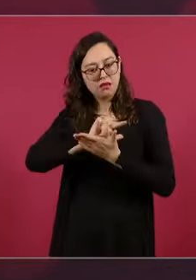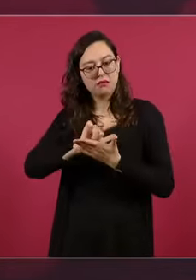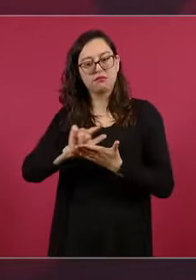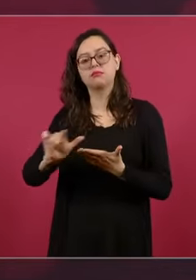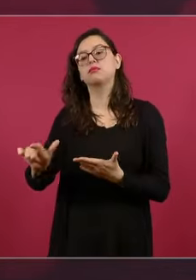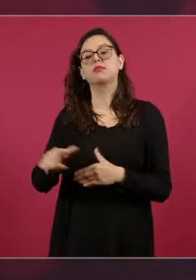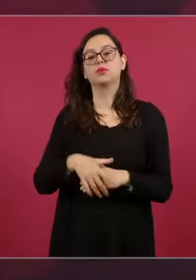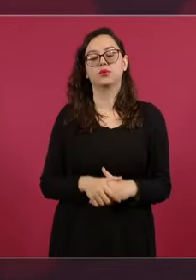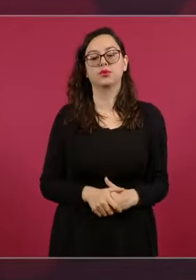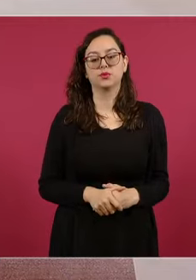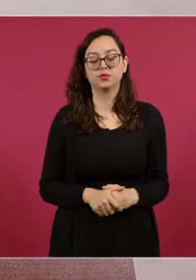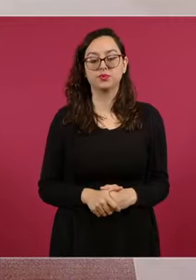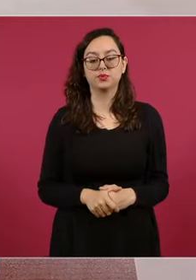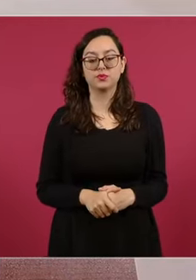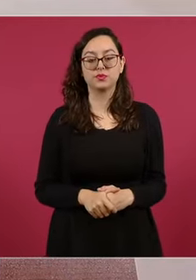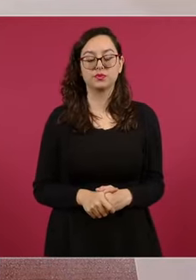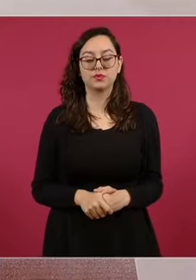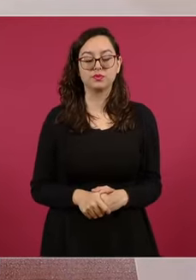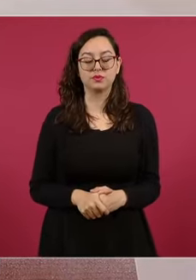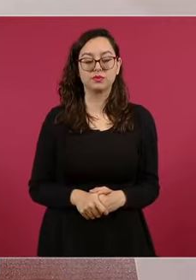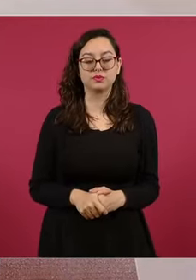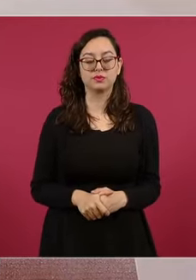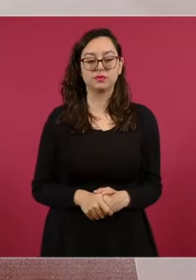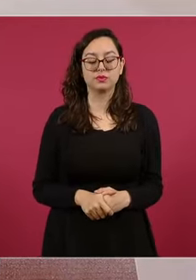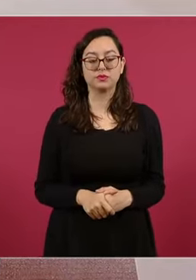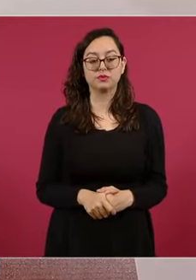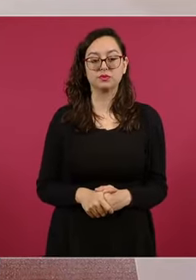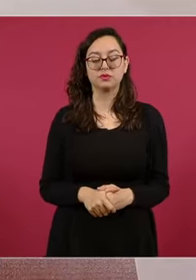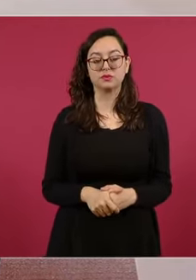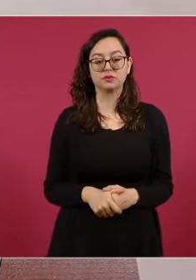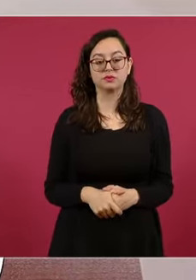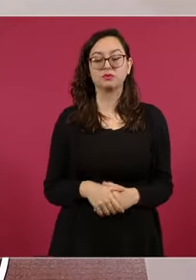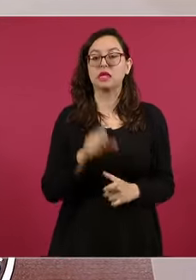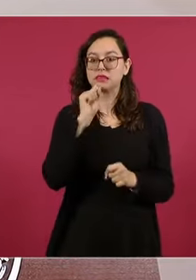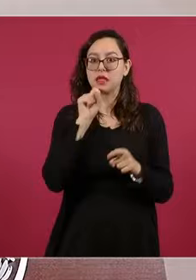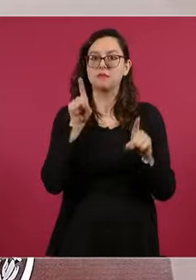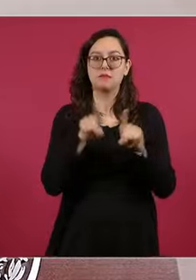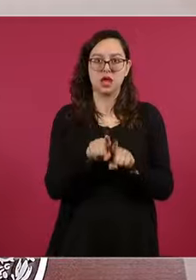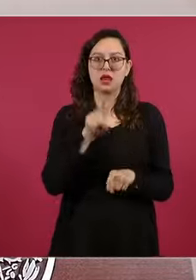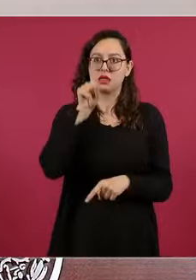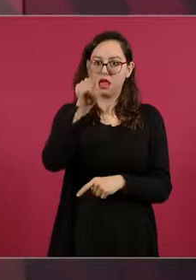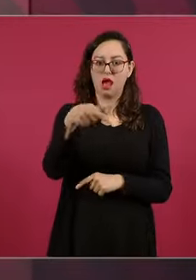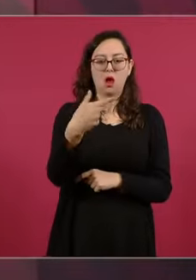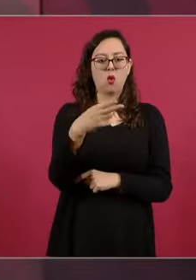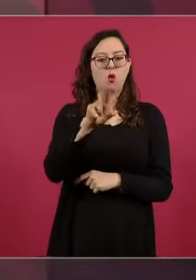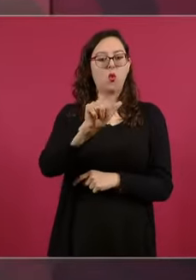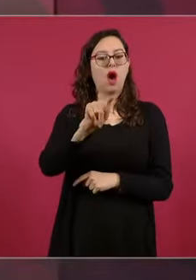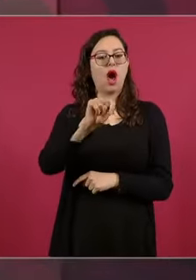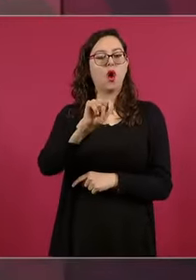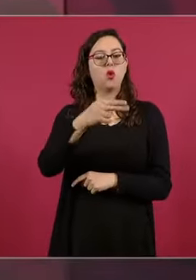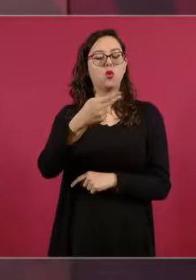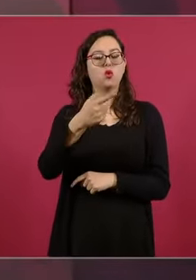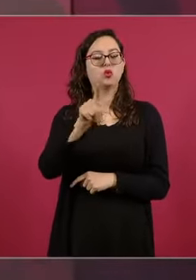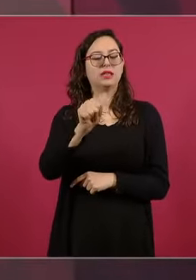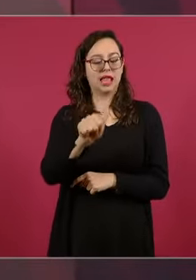sí, y en Huautla también,